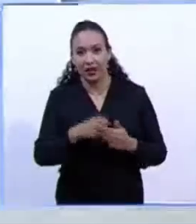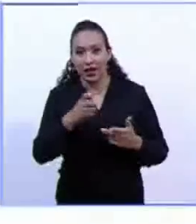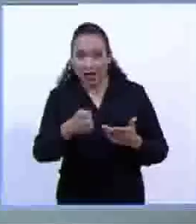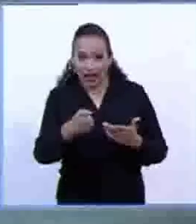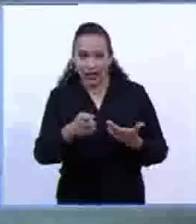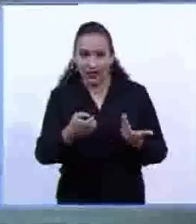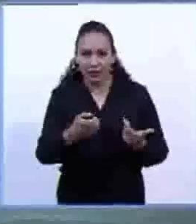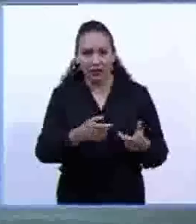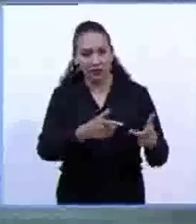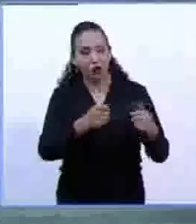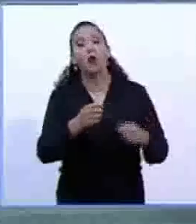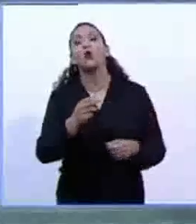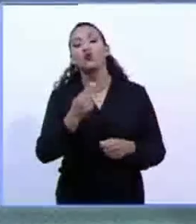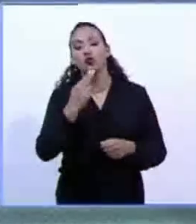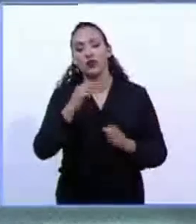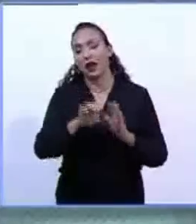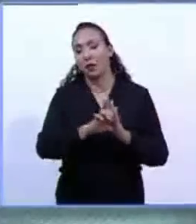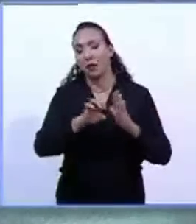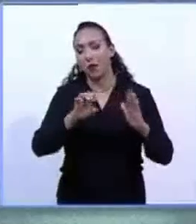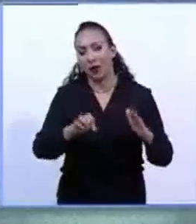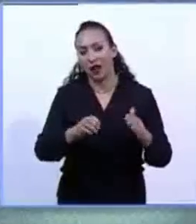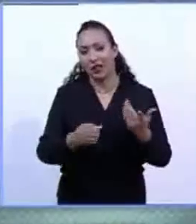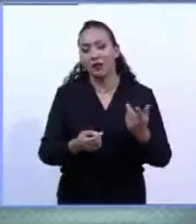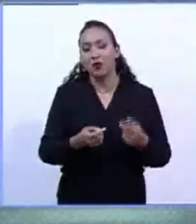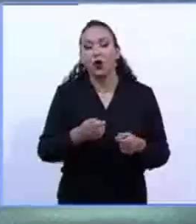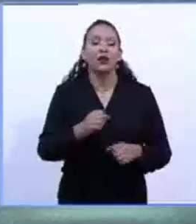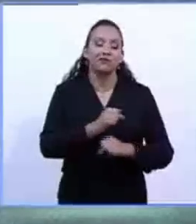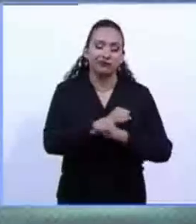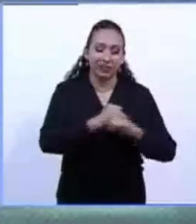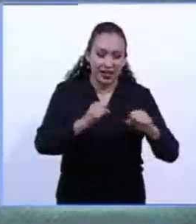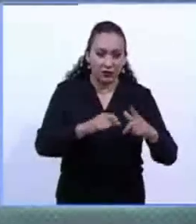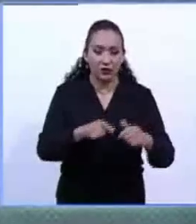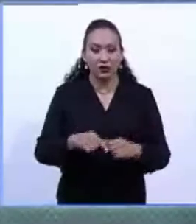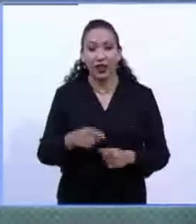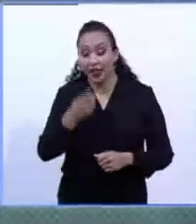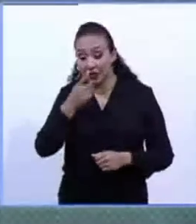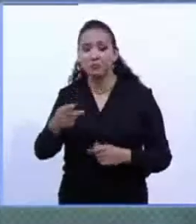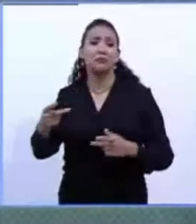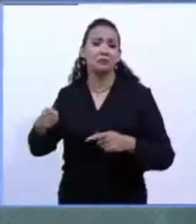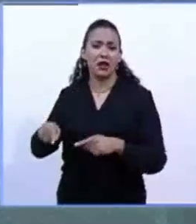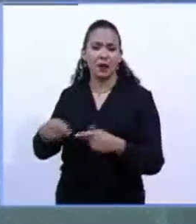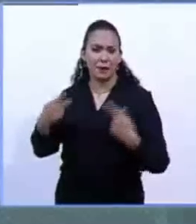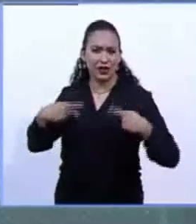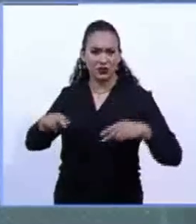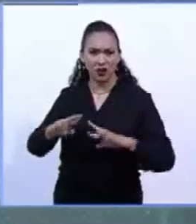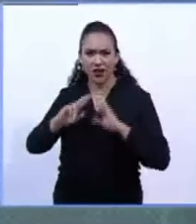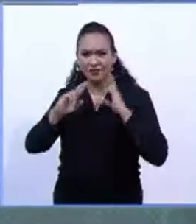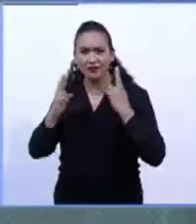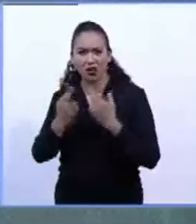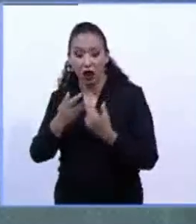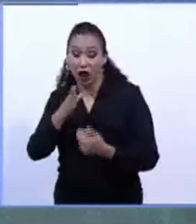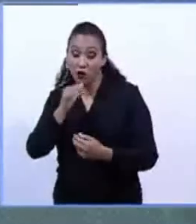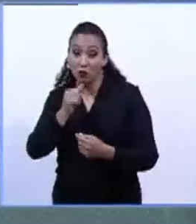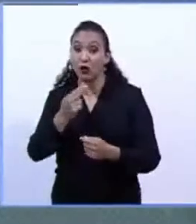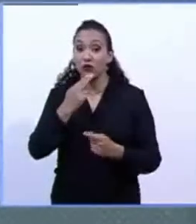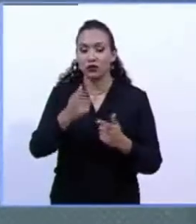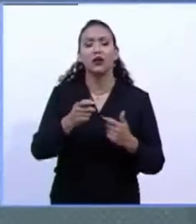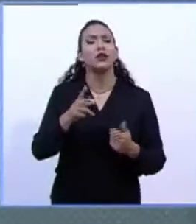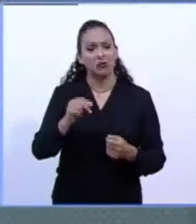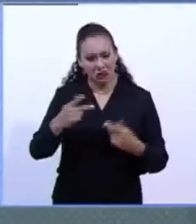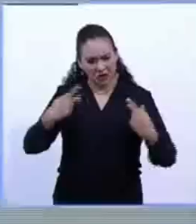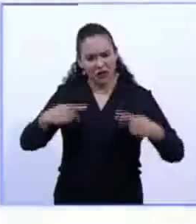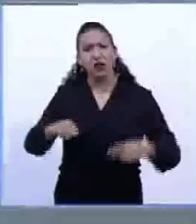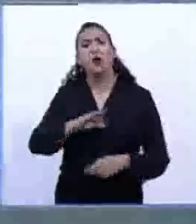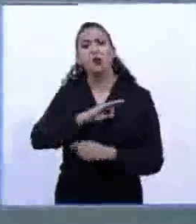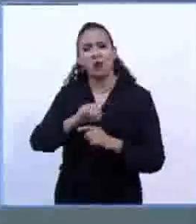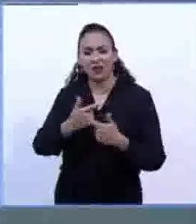derecho de reunión. Derecho que consiste en que todo individuo pueda congregarse o agruparse con otras personas en un ámbito